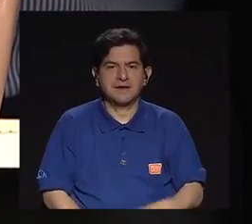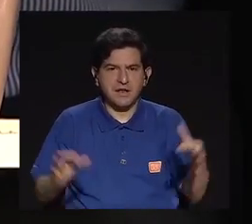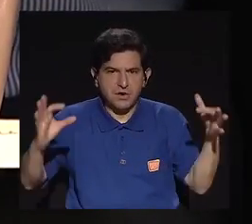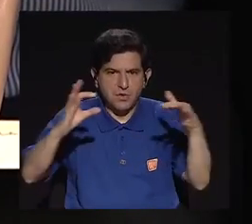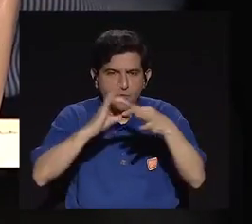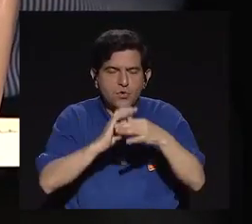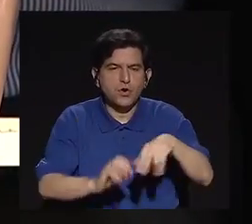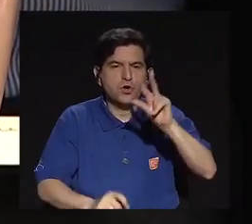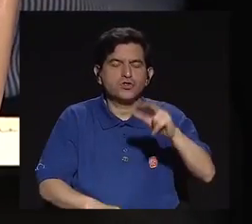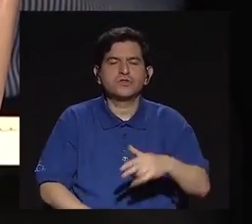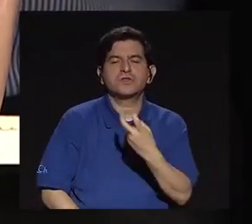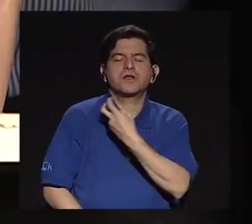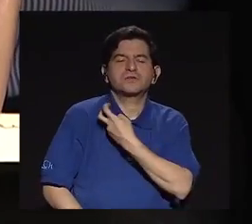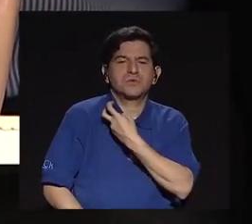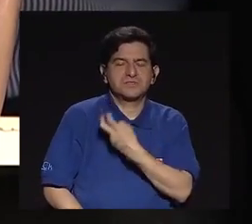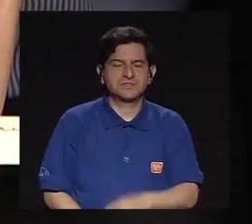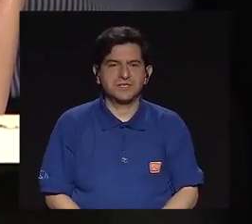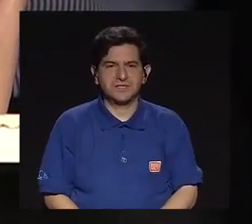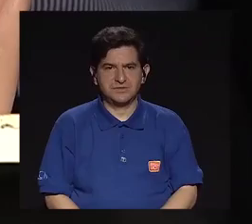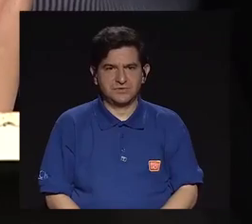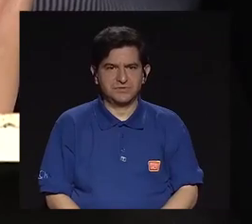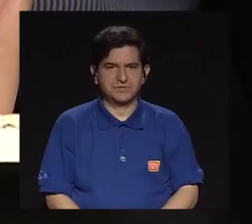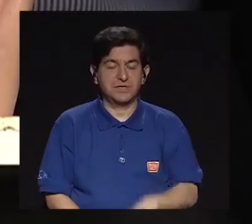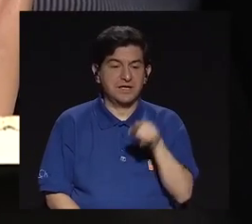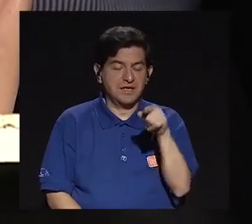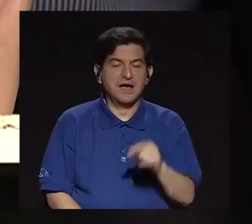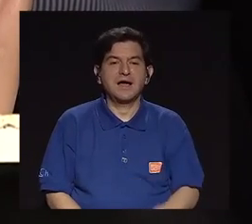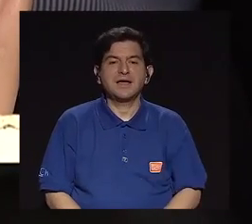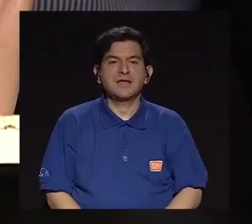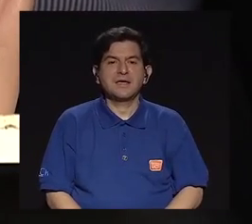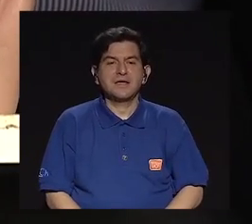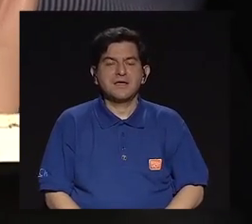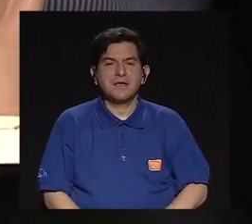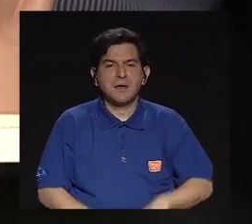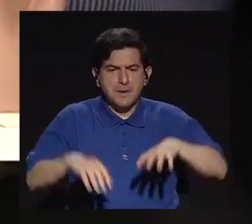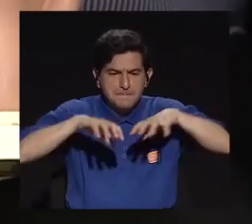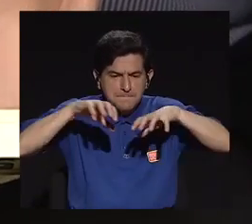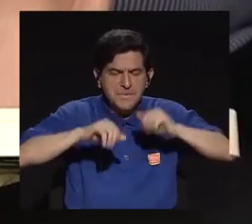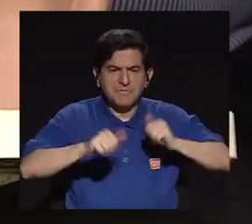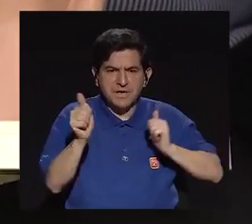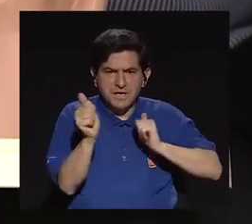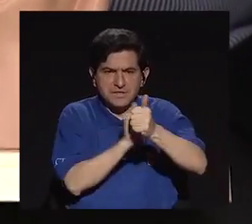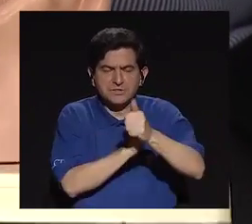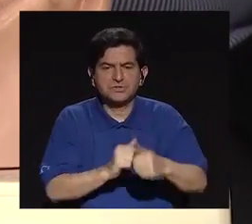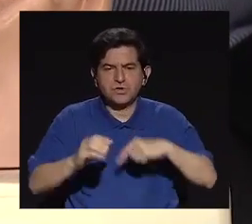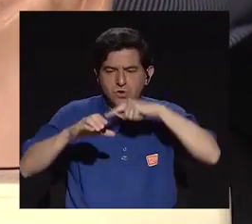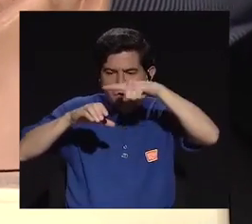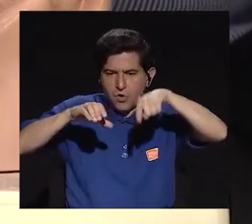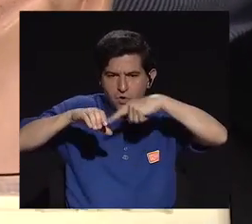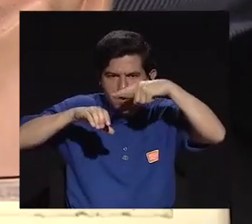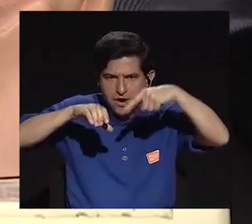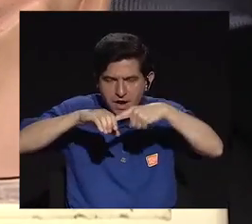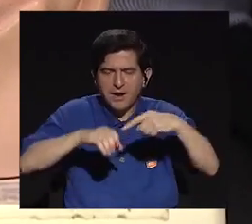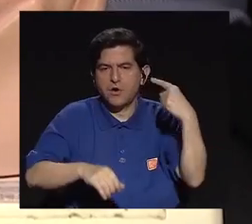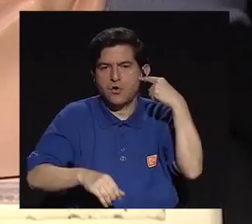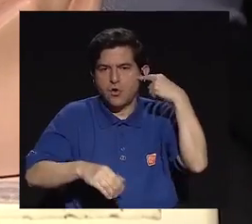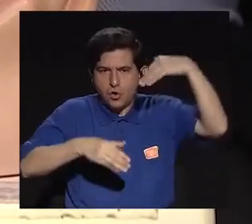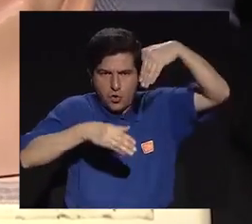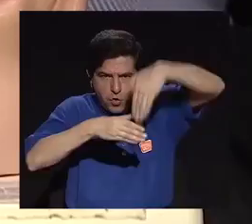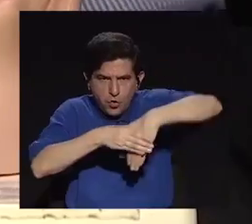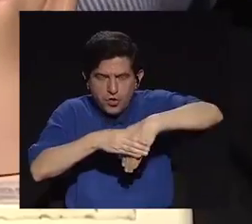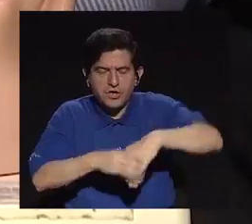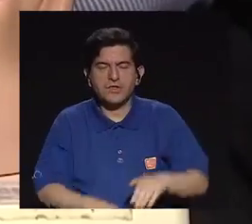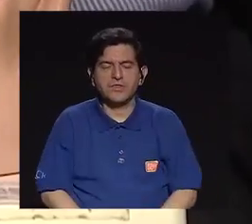el tímpano con tres huesitos, que se llama cadena osicular, y de ahí va a transmitir la vibración al caracolito del oído interno, que es el que